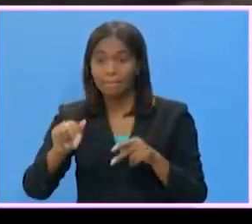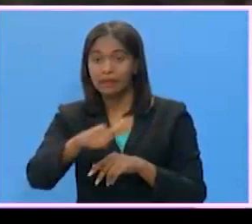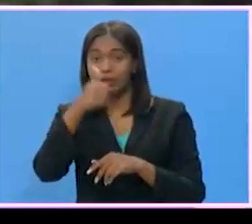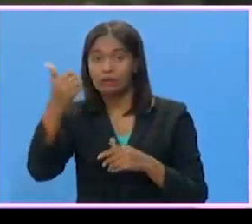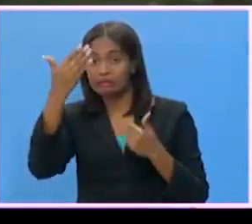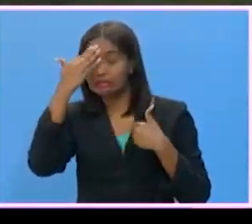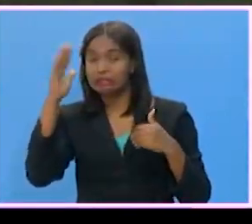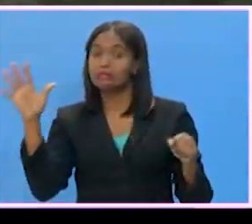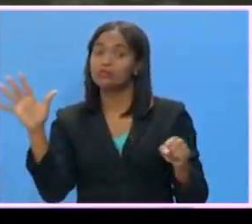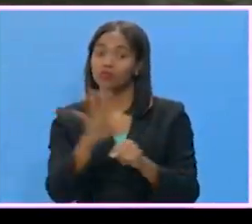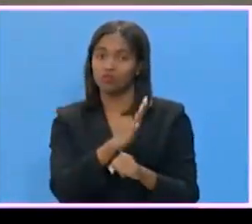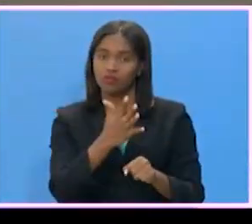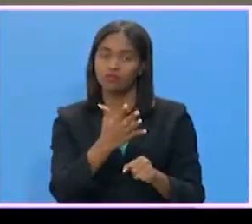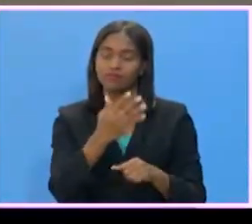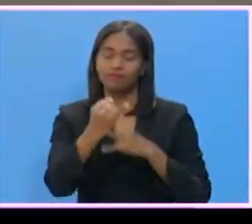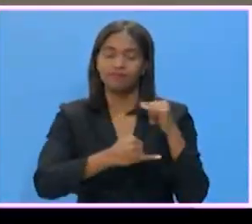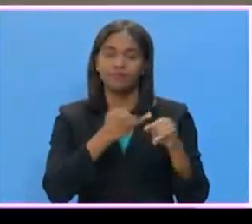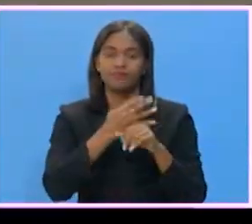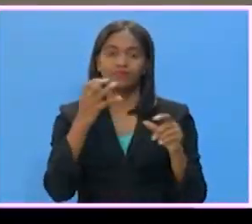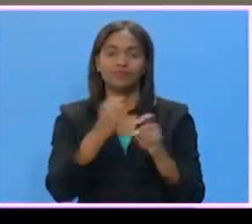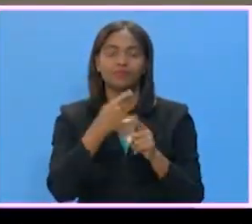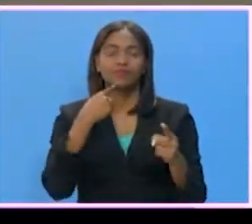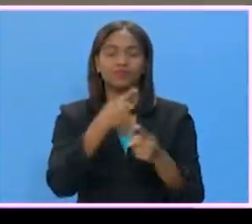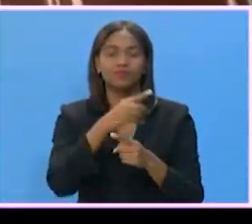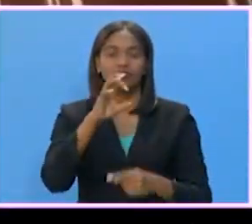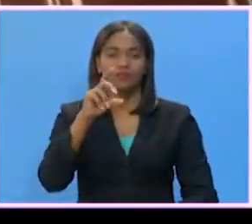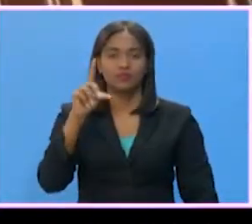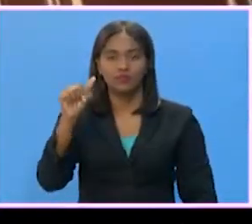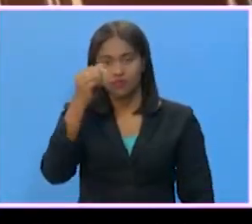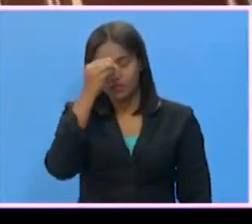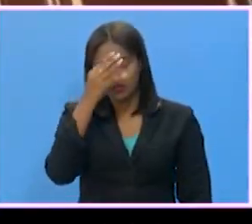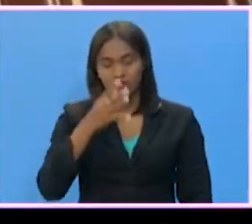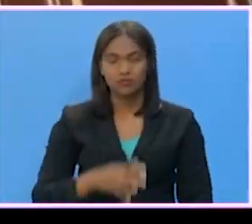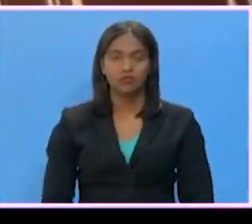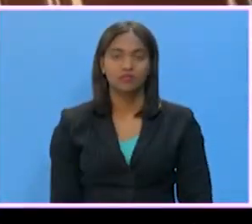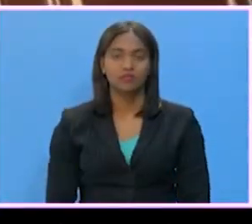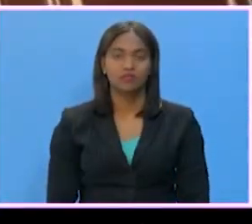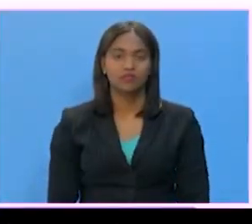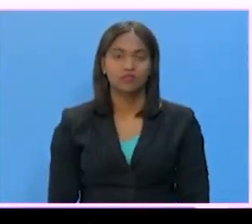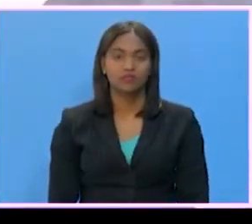las internacionales, para 4RD Noticias,